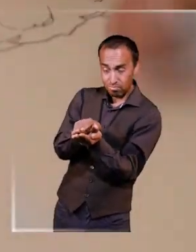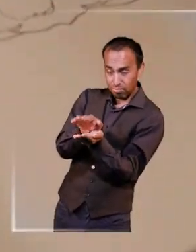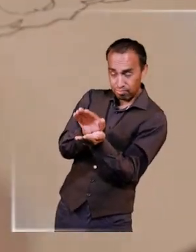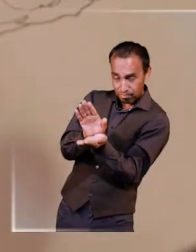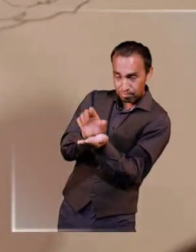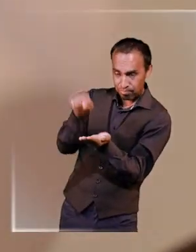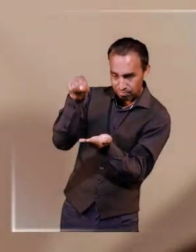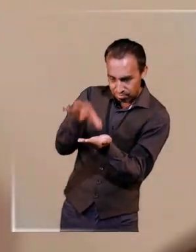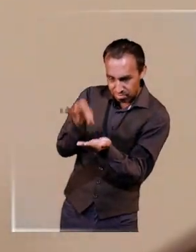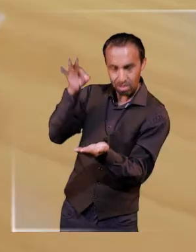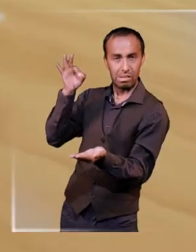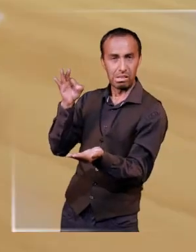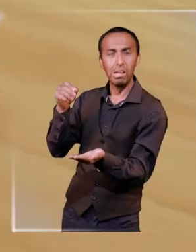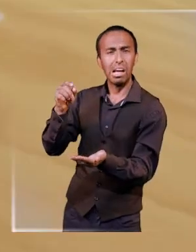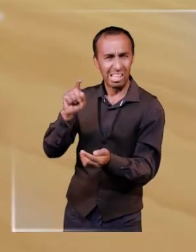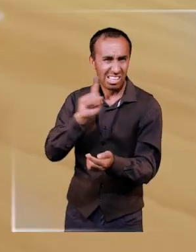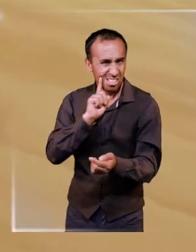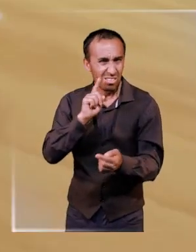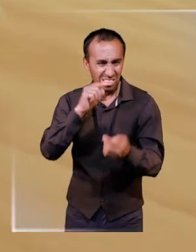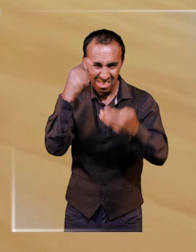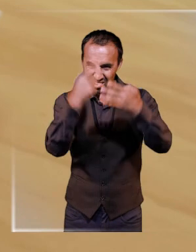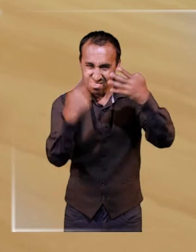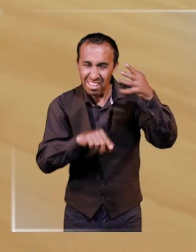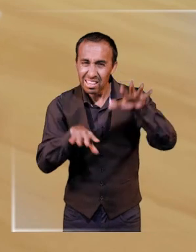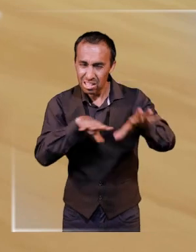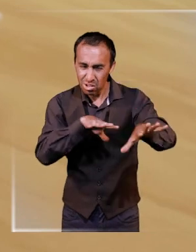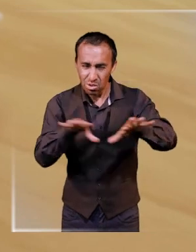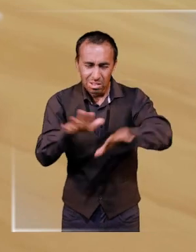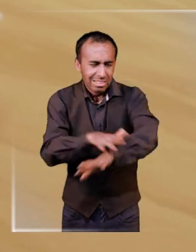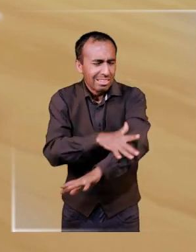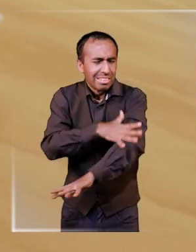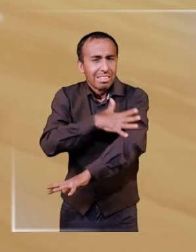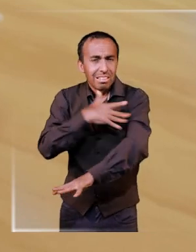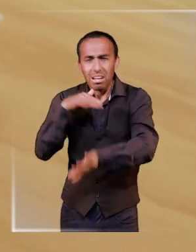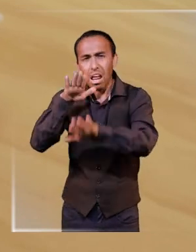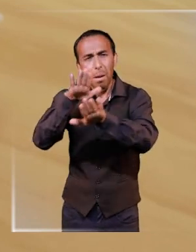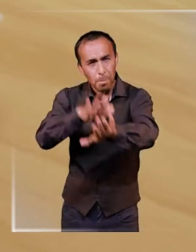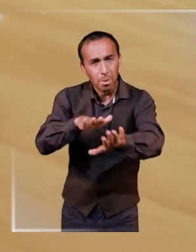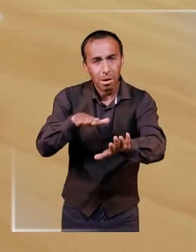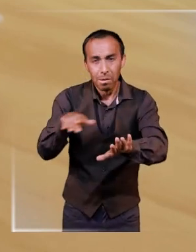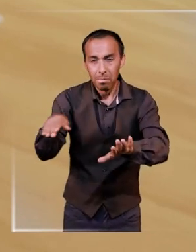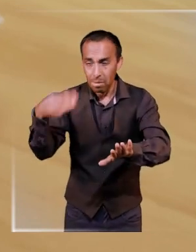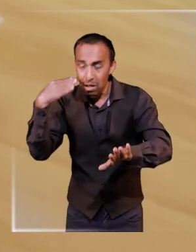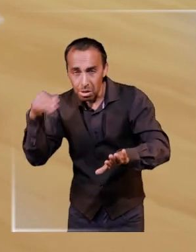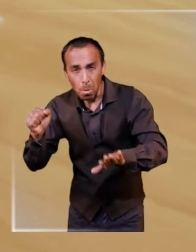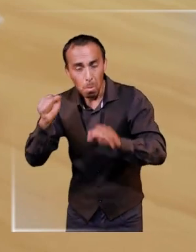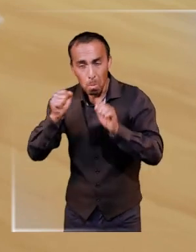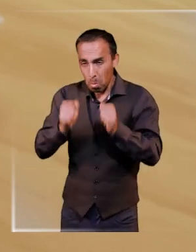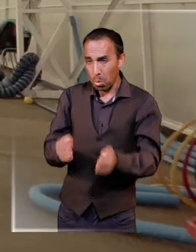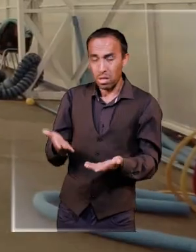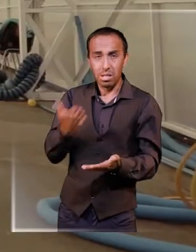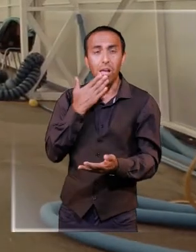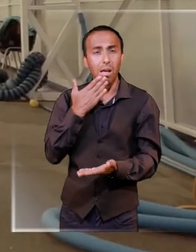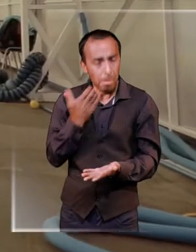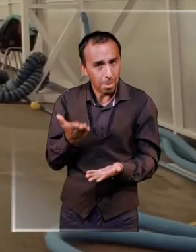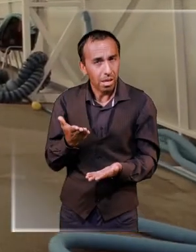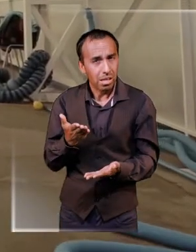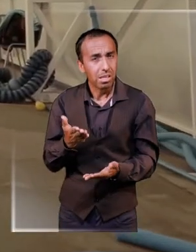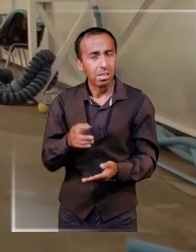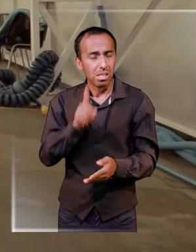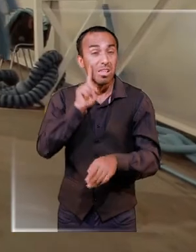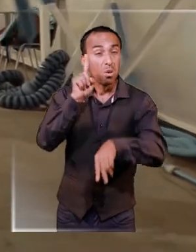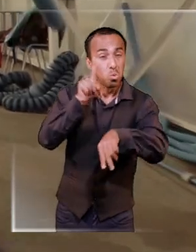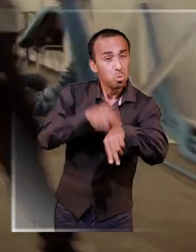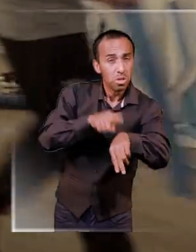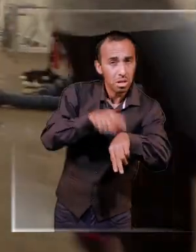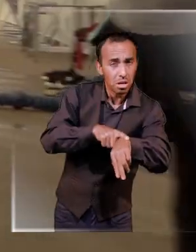sus tesoros, su caja de la calma también, donde tenemos distintos elementos sensoriales que sabemos que los apoyan para que ellos puedan